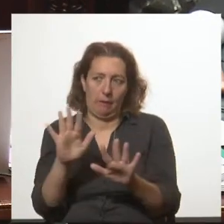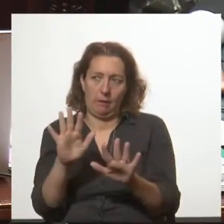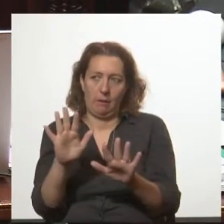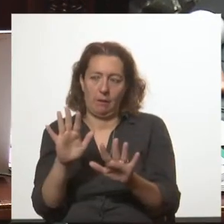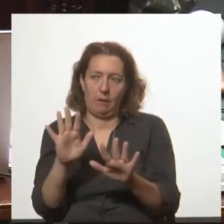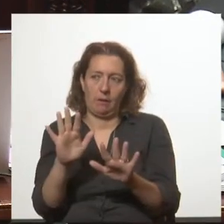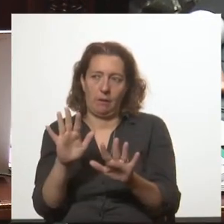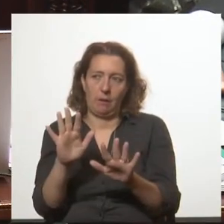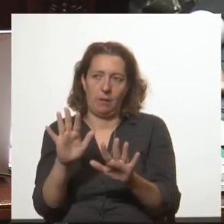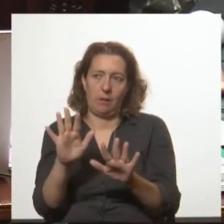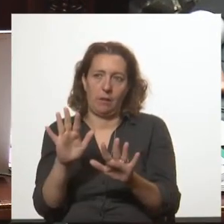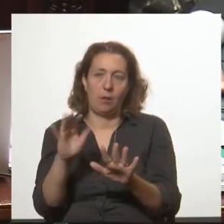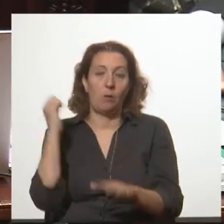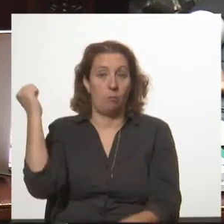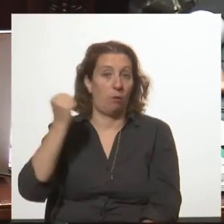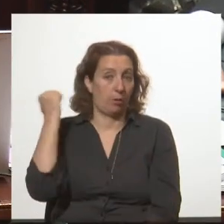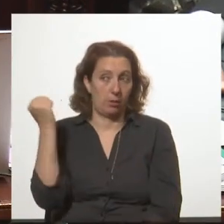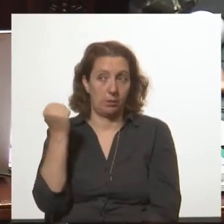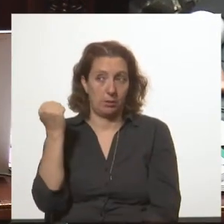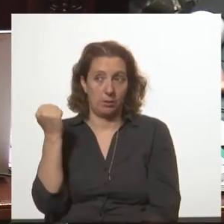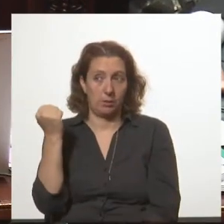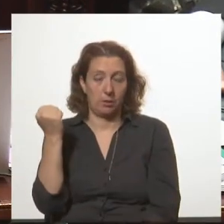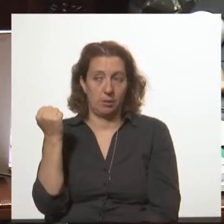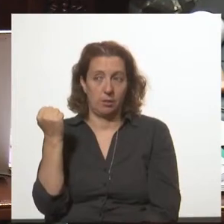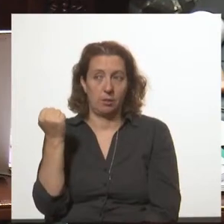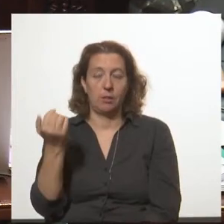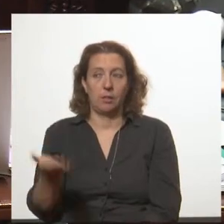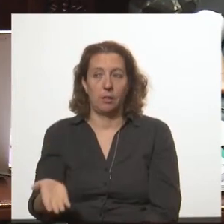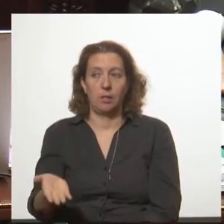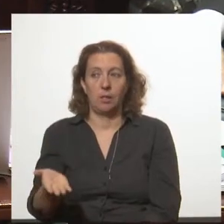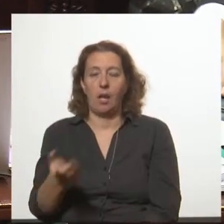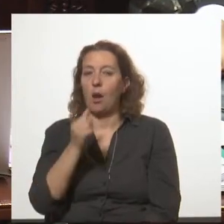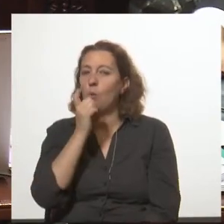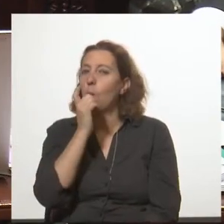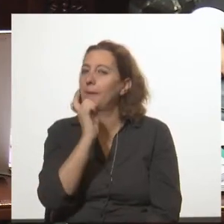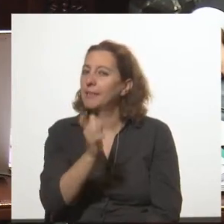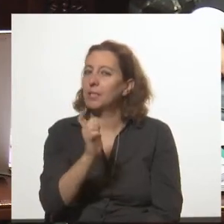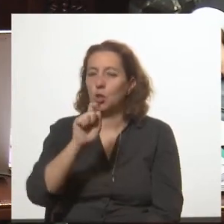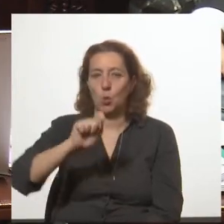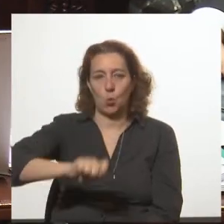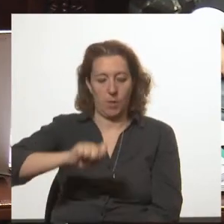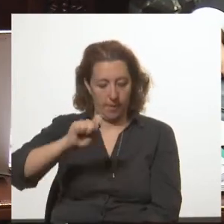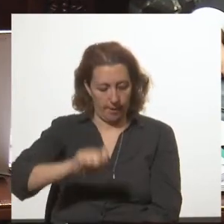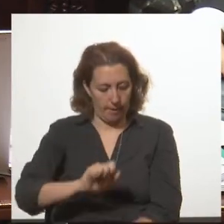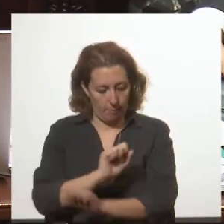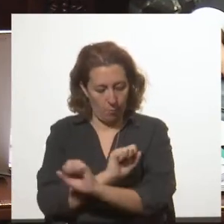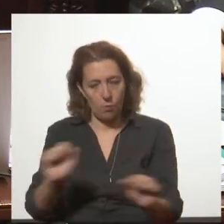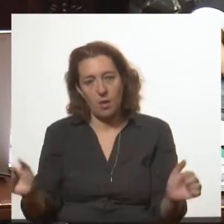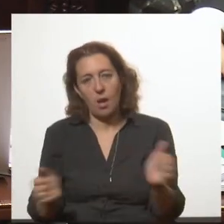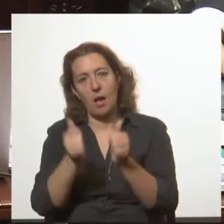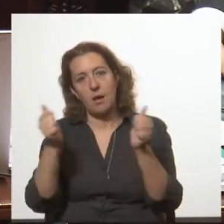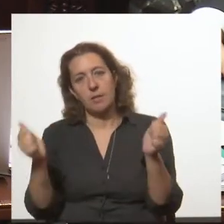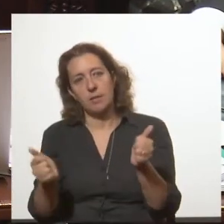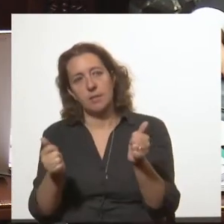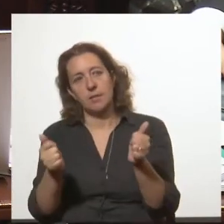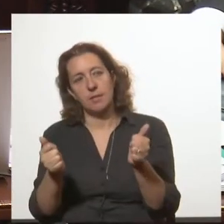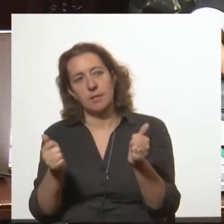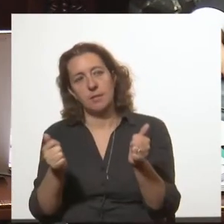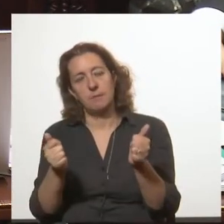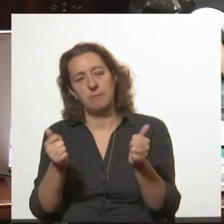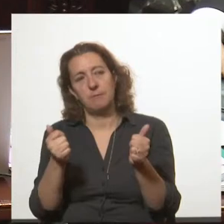con lo relevante que es las argumentaciones jurídicas que pudieran hacer para